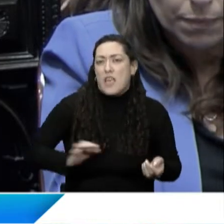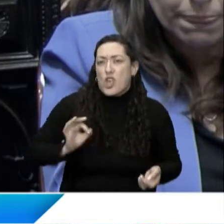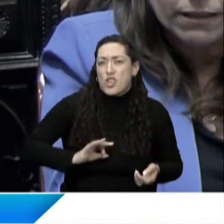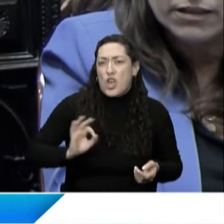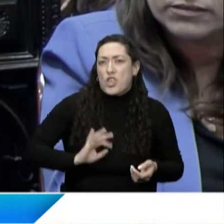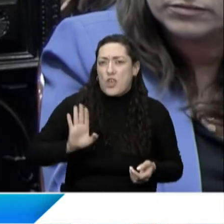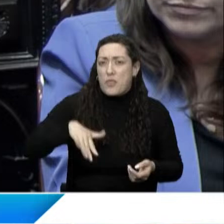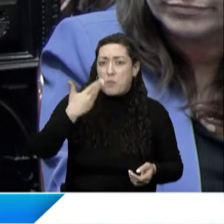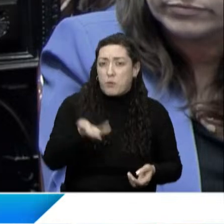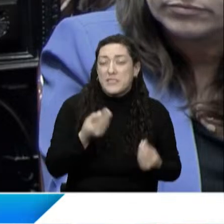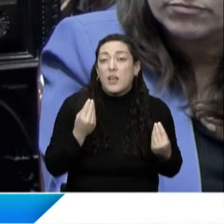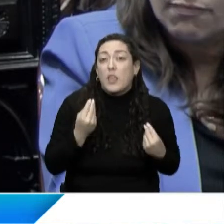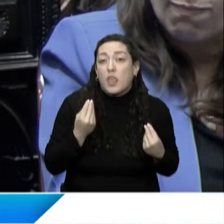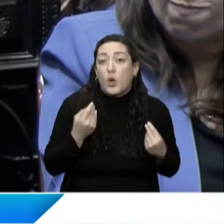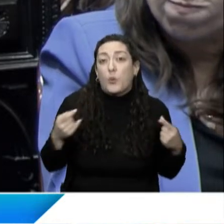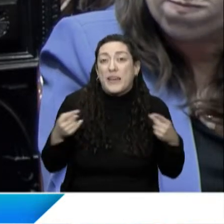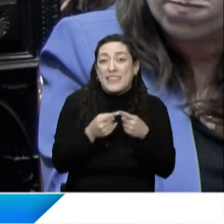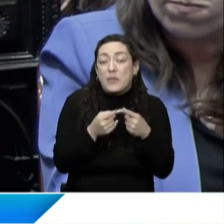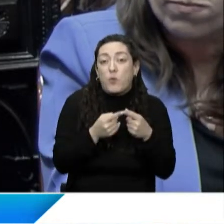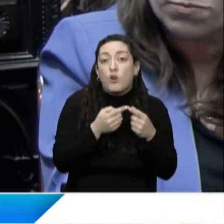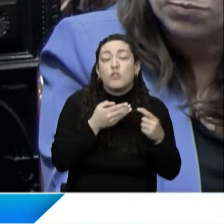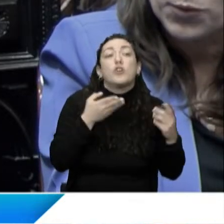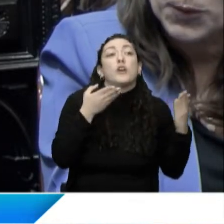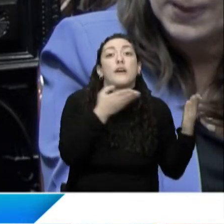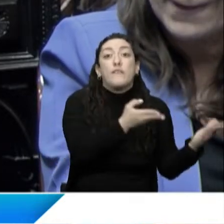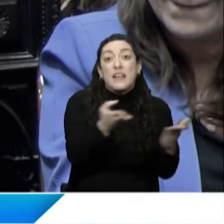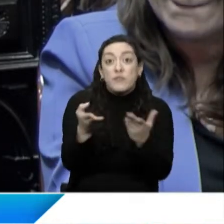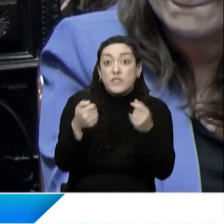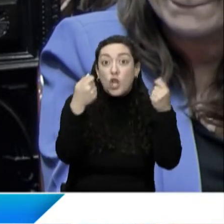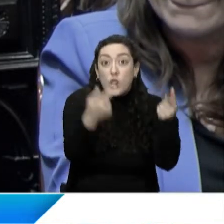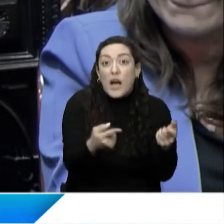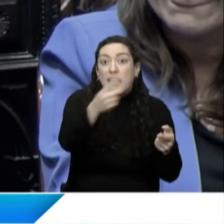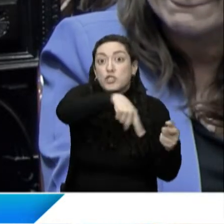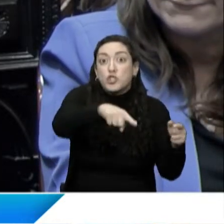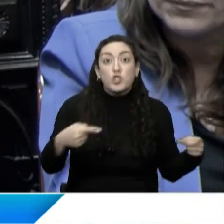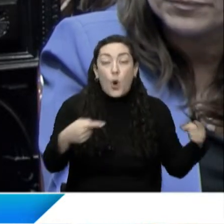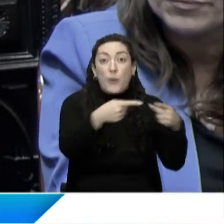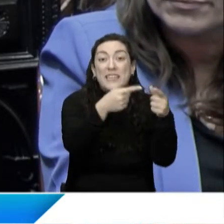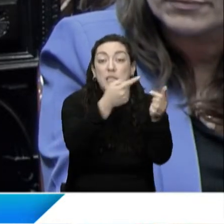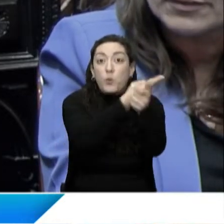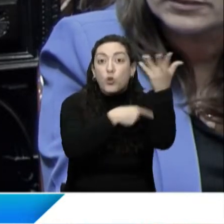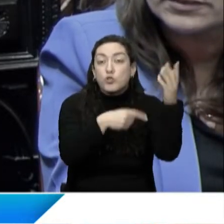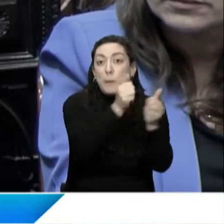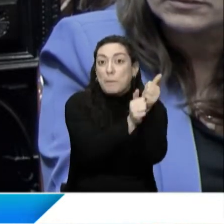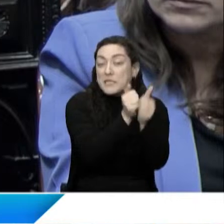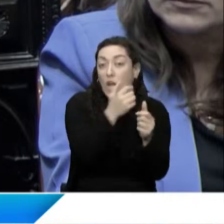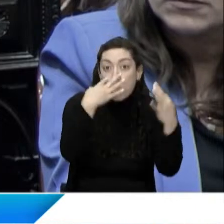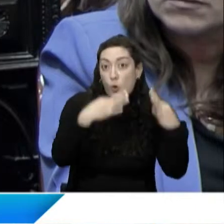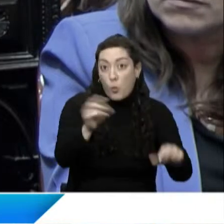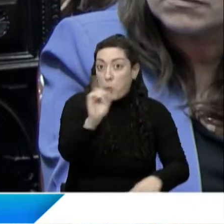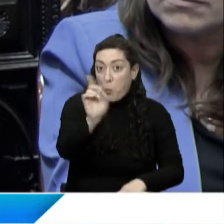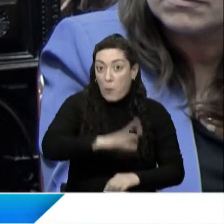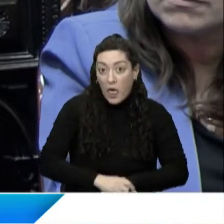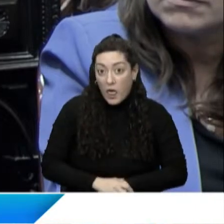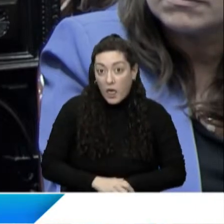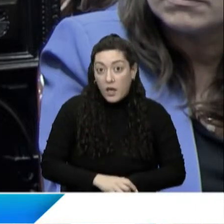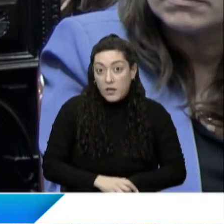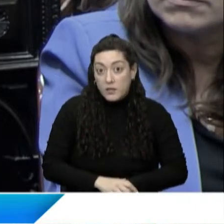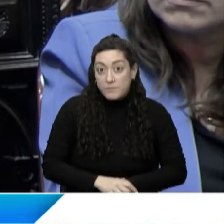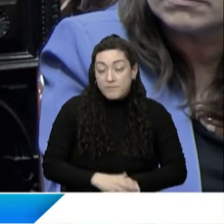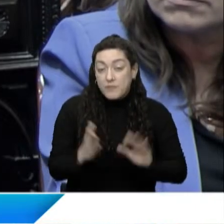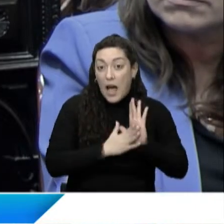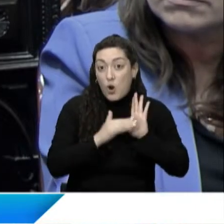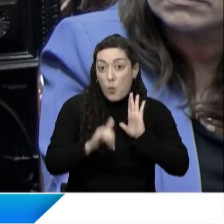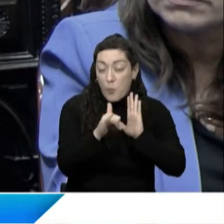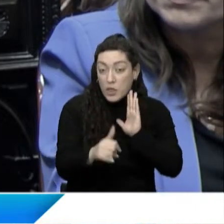las finalidades que se las otorgaron no cumplieron los objetivos previstos. Pero además no corresponde porque es el mismo argumento